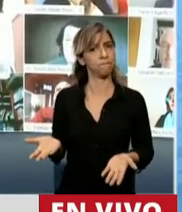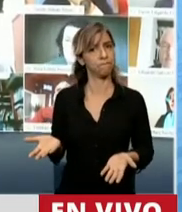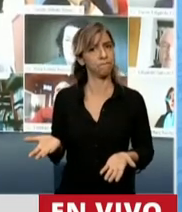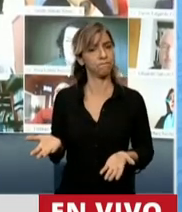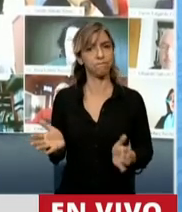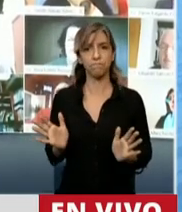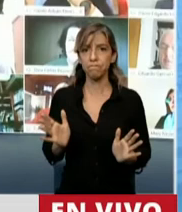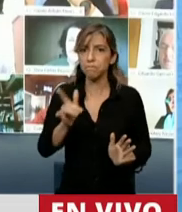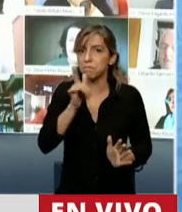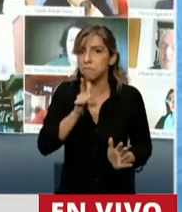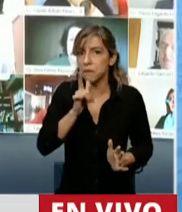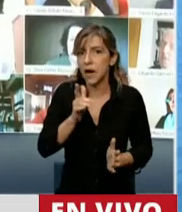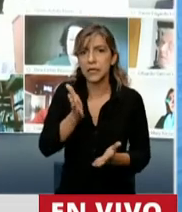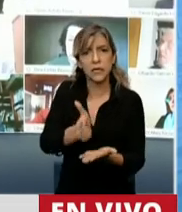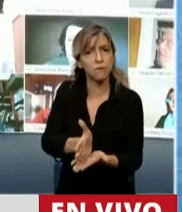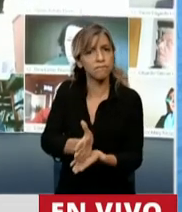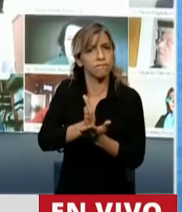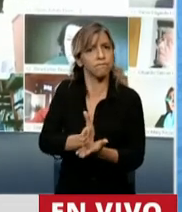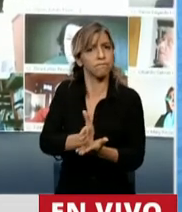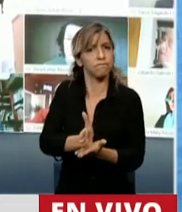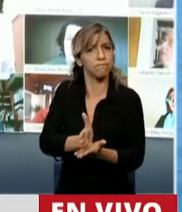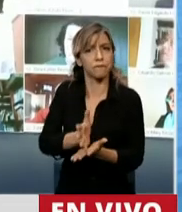fue extremadamente severo conmigo,